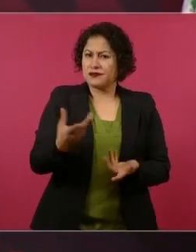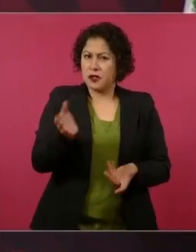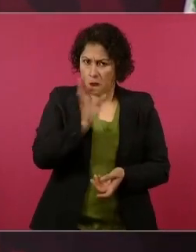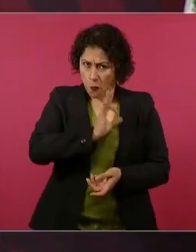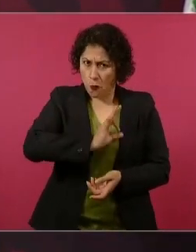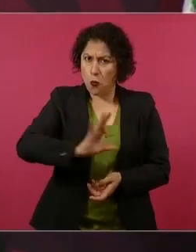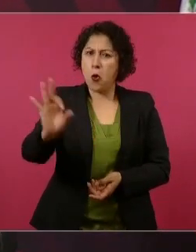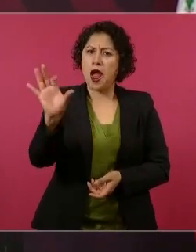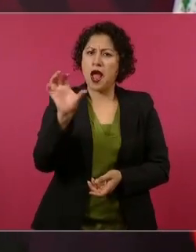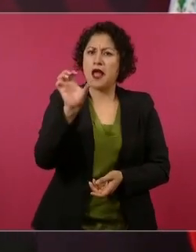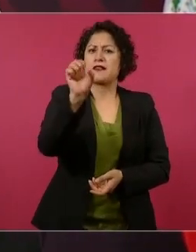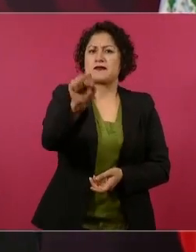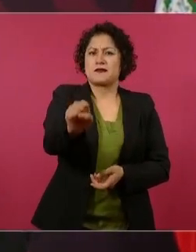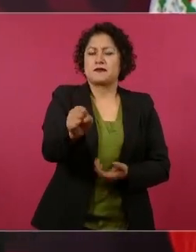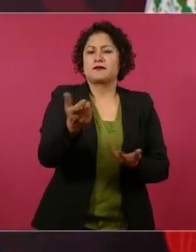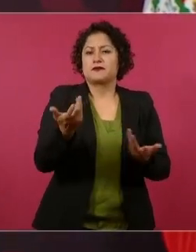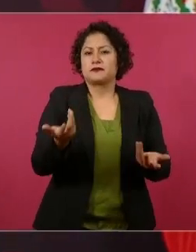lo